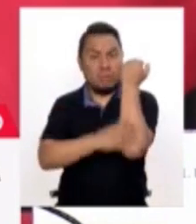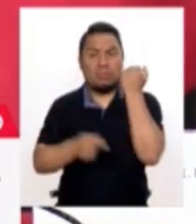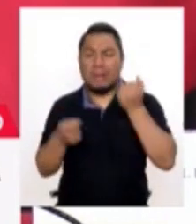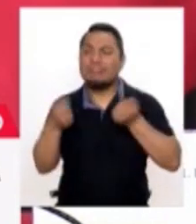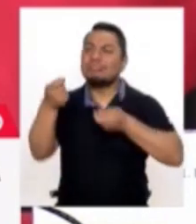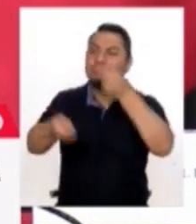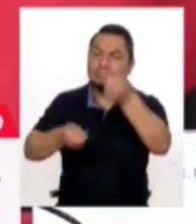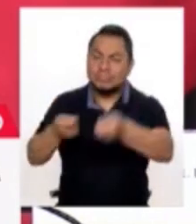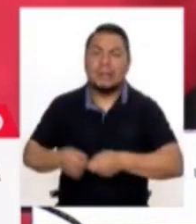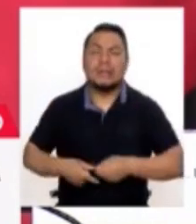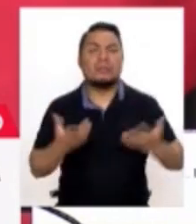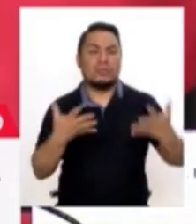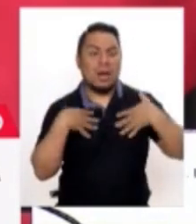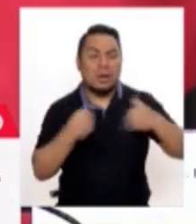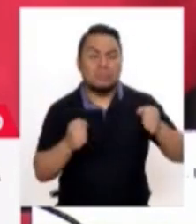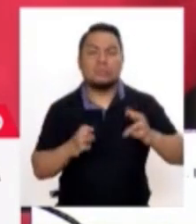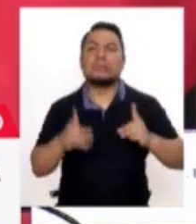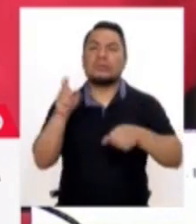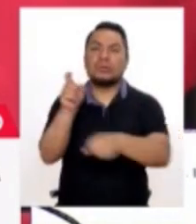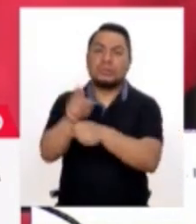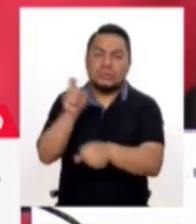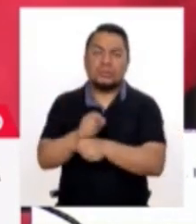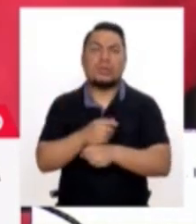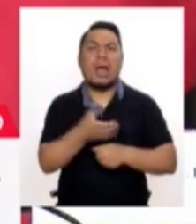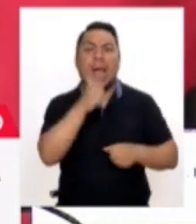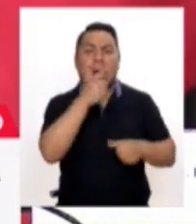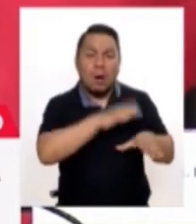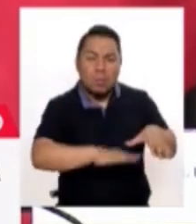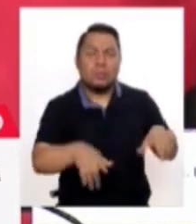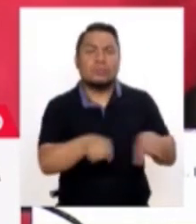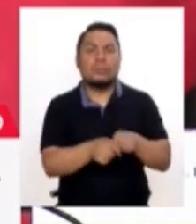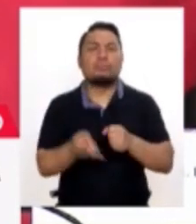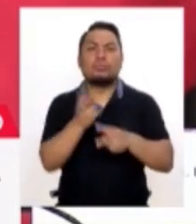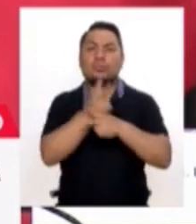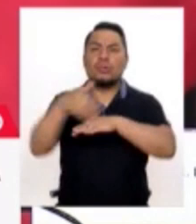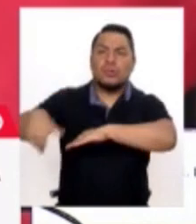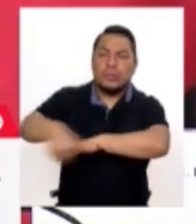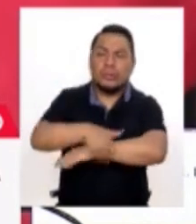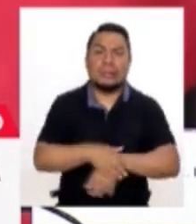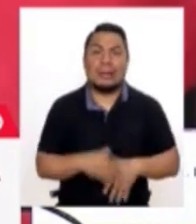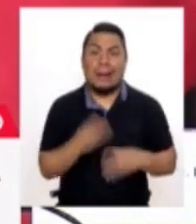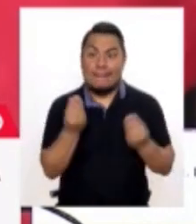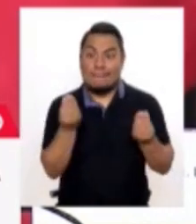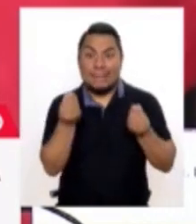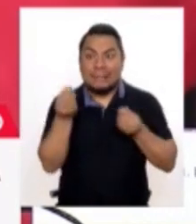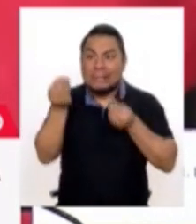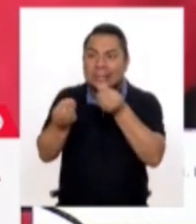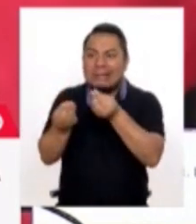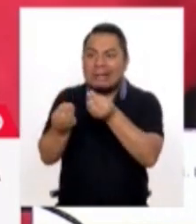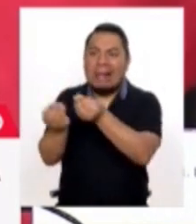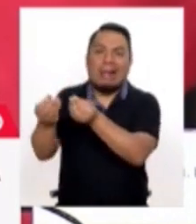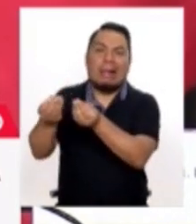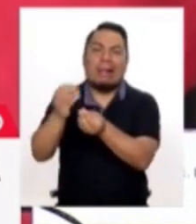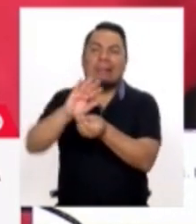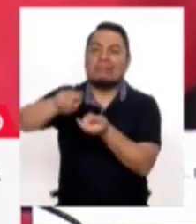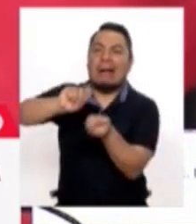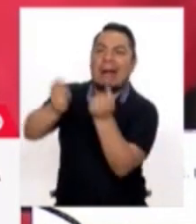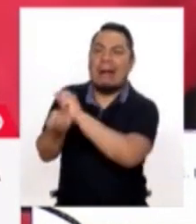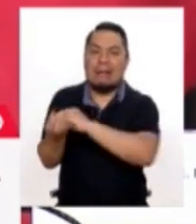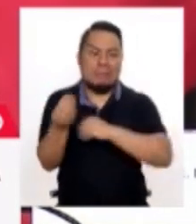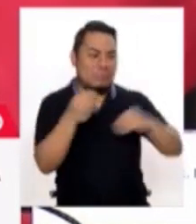pobres y a la salud y a la educación y al agua potable, a la seguridad, fueron desviados